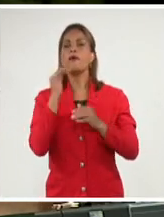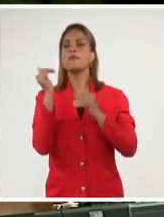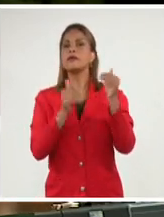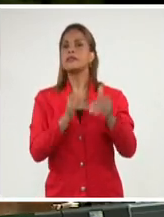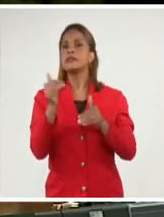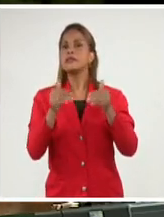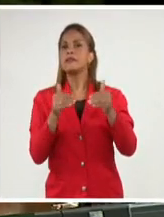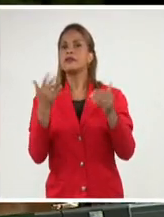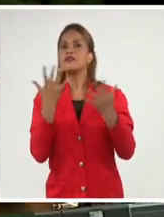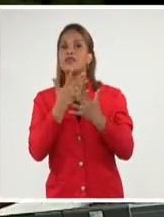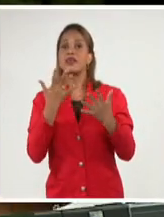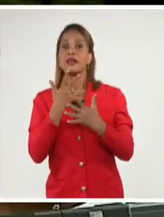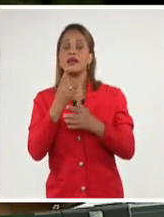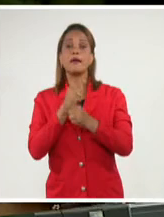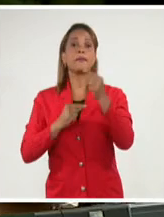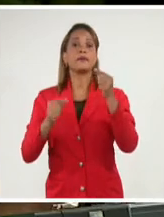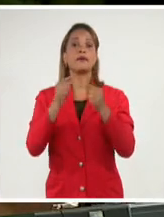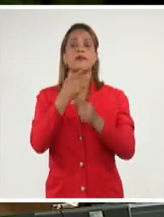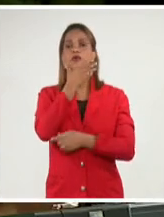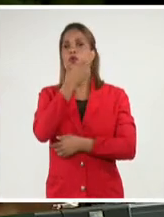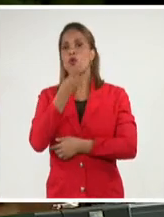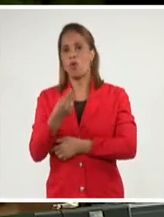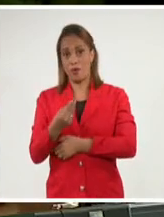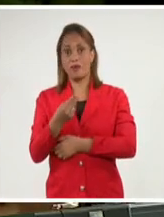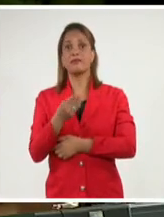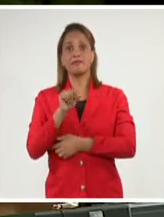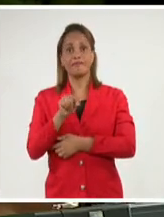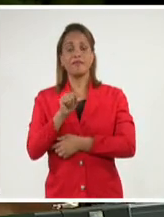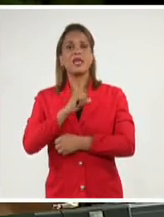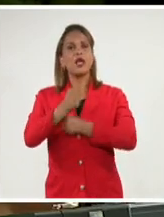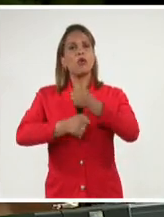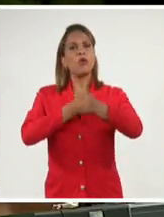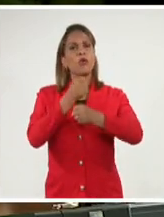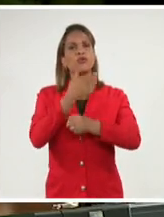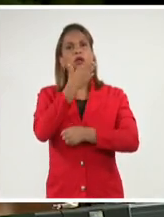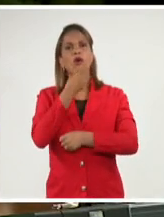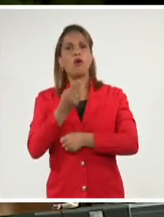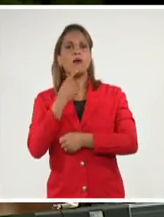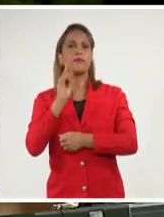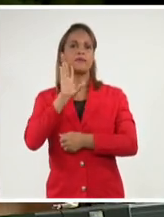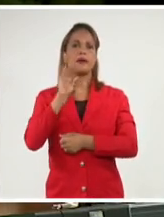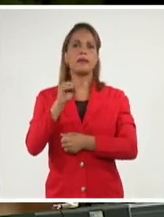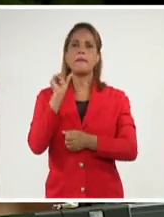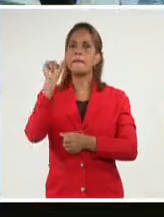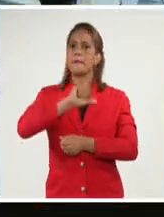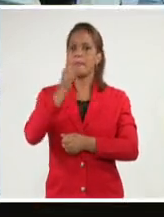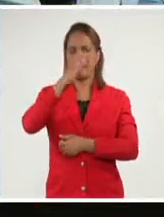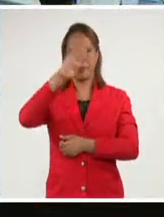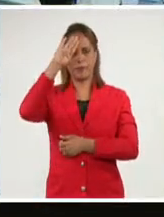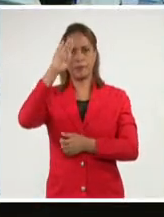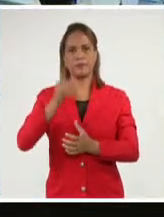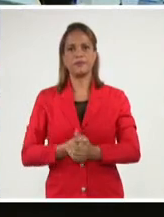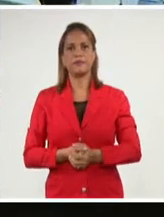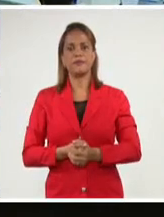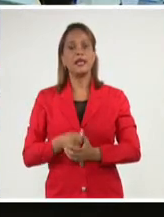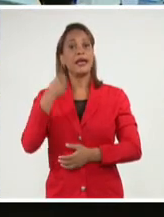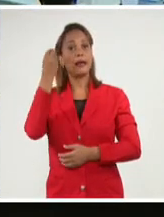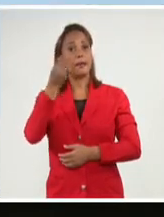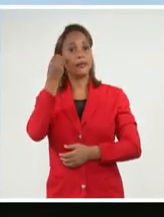participación, especialmente juvenil, que emergen en todo el mundo y también en Cuba. El